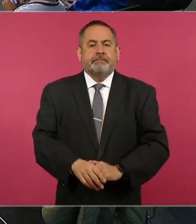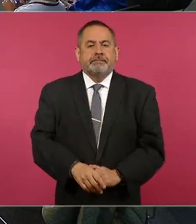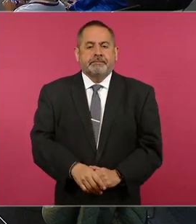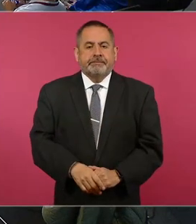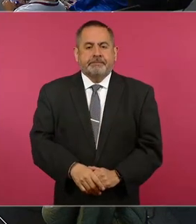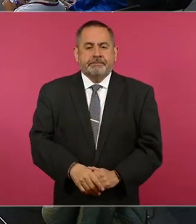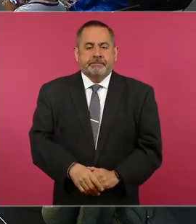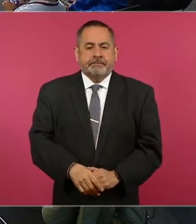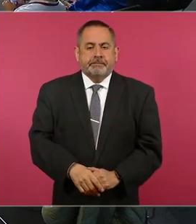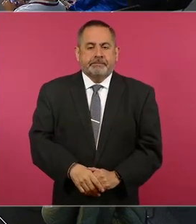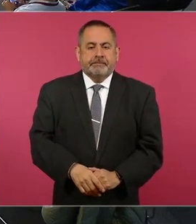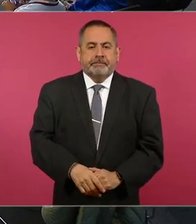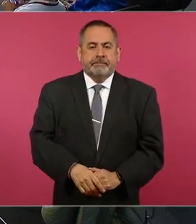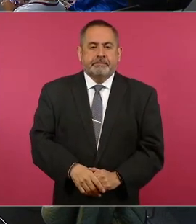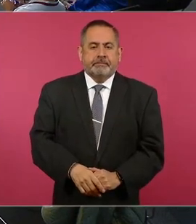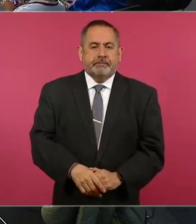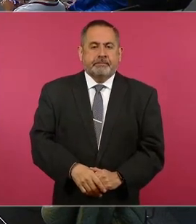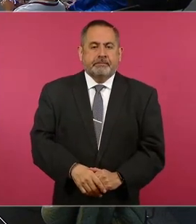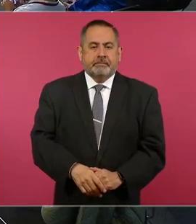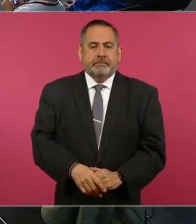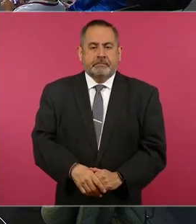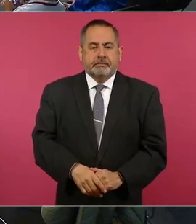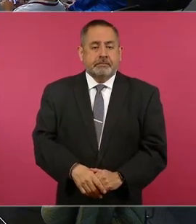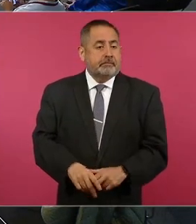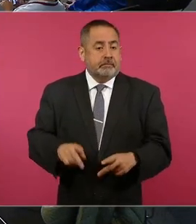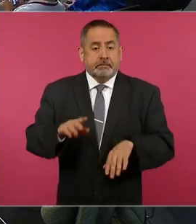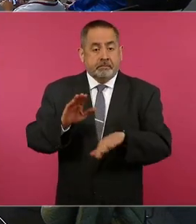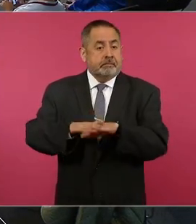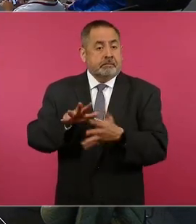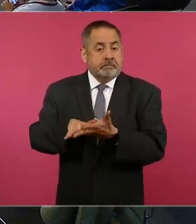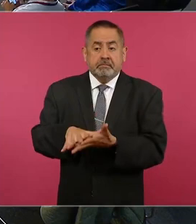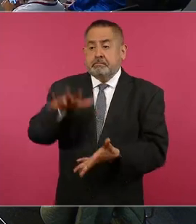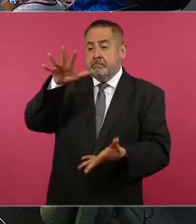la inmensa mayoría